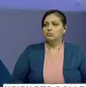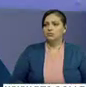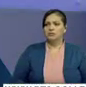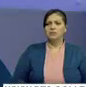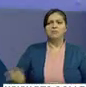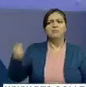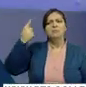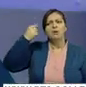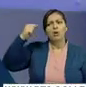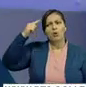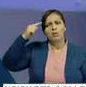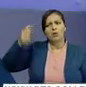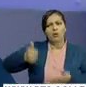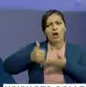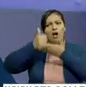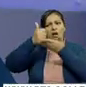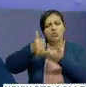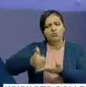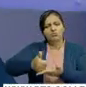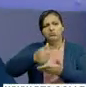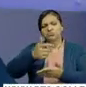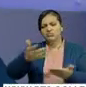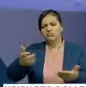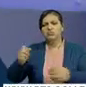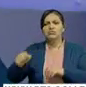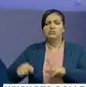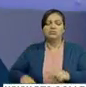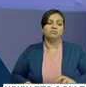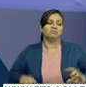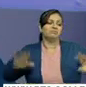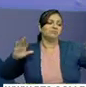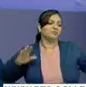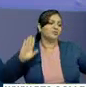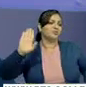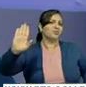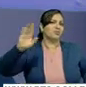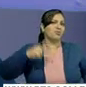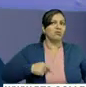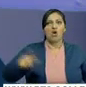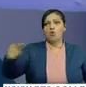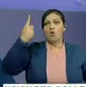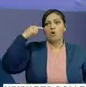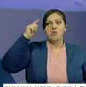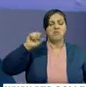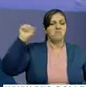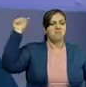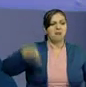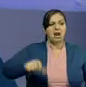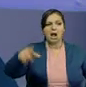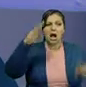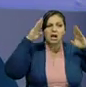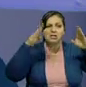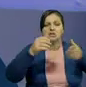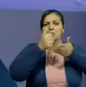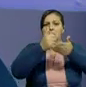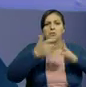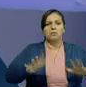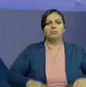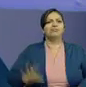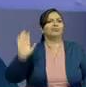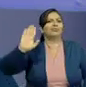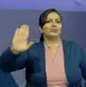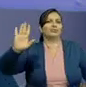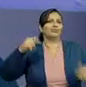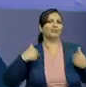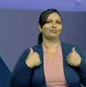pero al menos yo no conozco, no conozco. Me encantaría conocer que haya también varias instituciones públicas y privadas que se llevan adelante. Yo